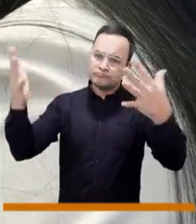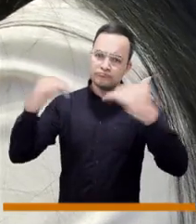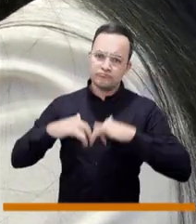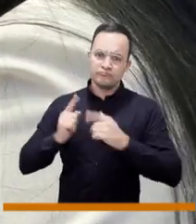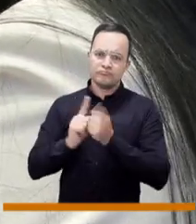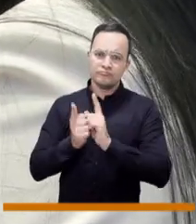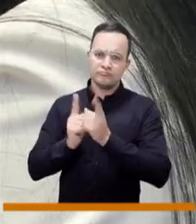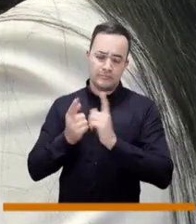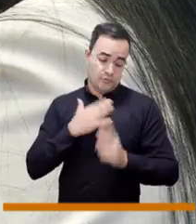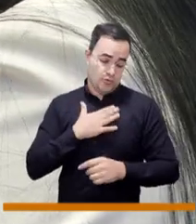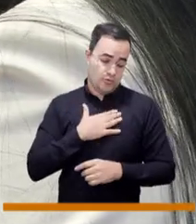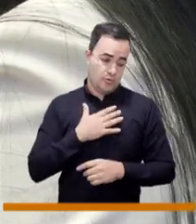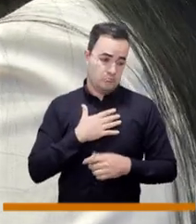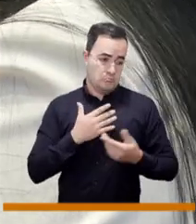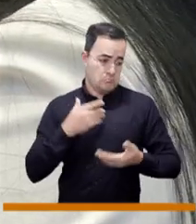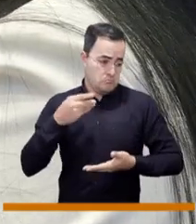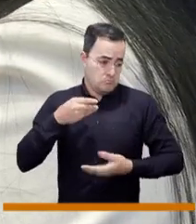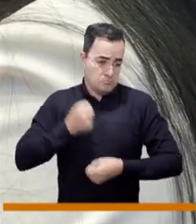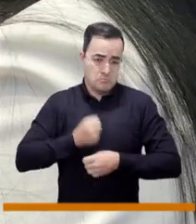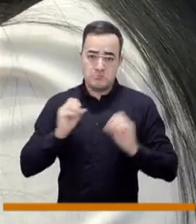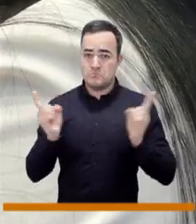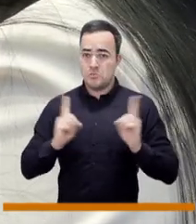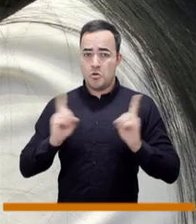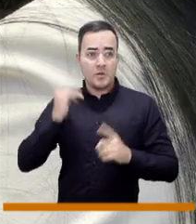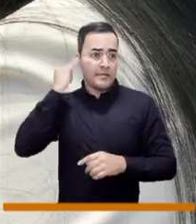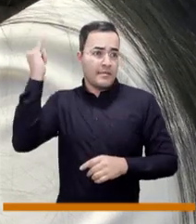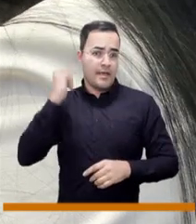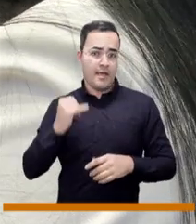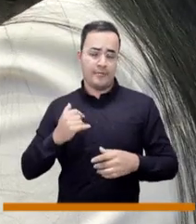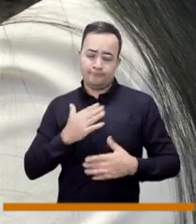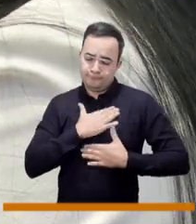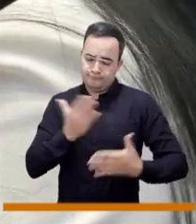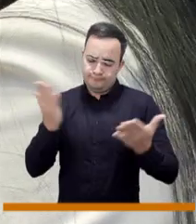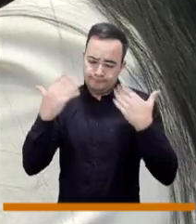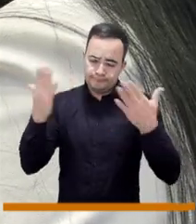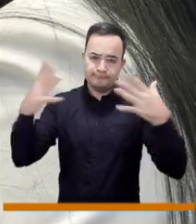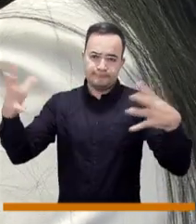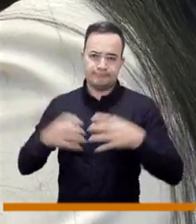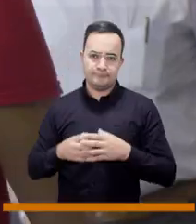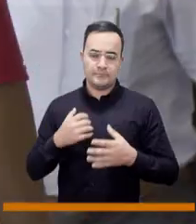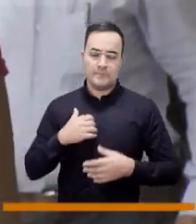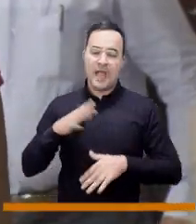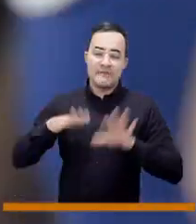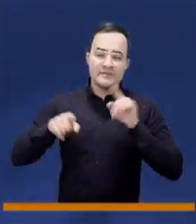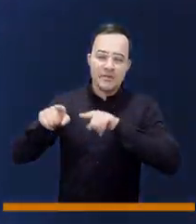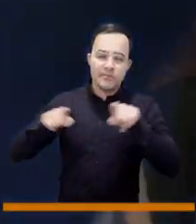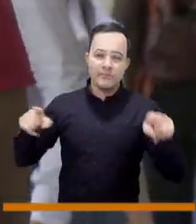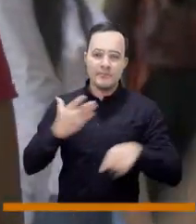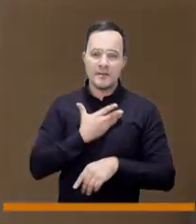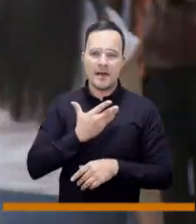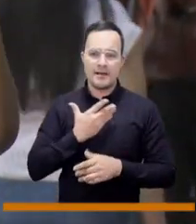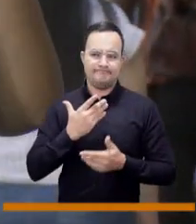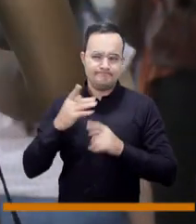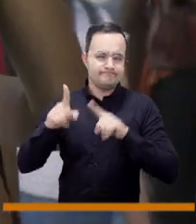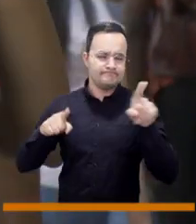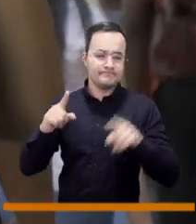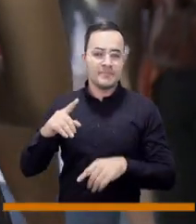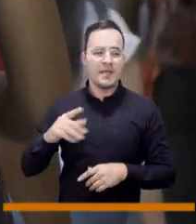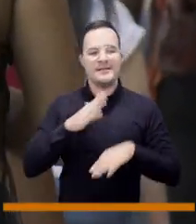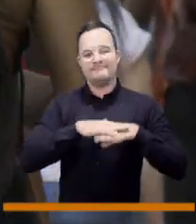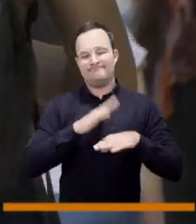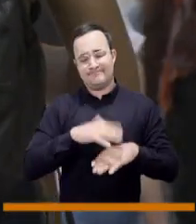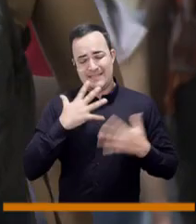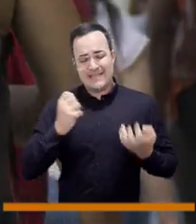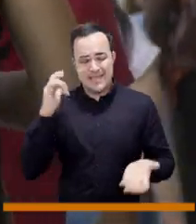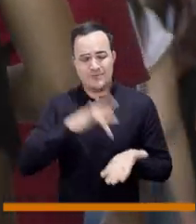cito a mis encuentros que lo hago por una labor social y que me mueve corazón como aliente de la causa muchas mamás eh Por escasos recursos